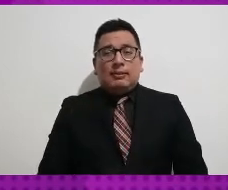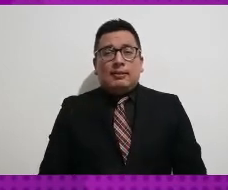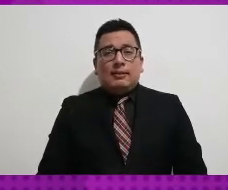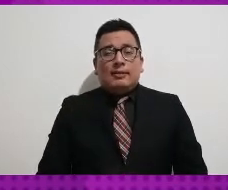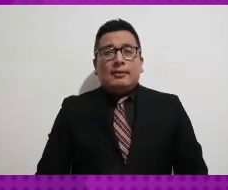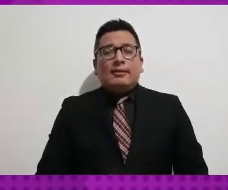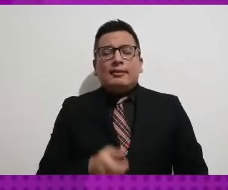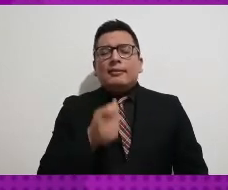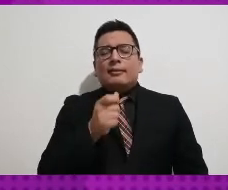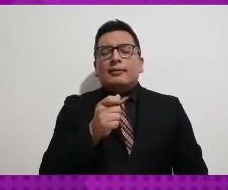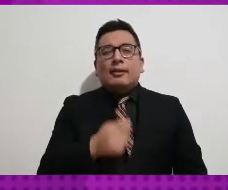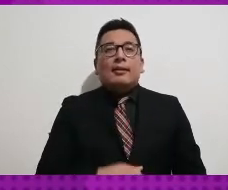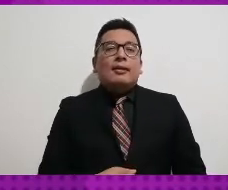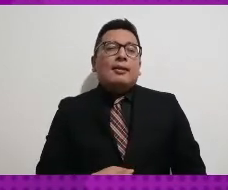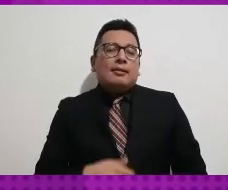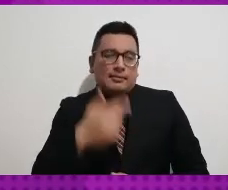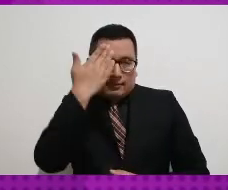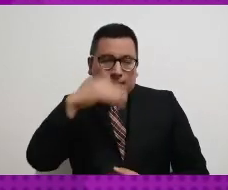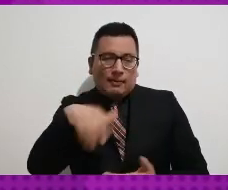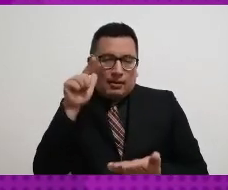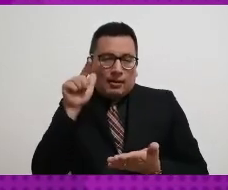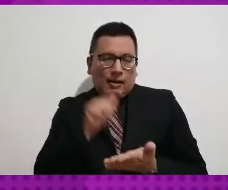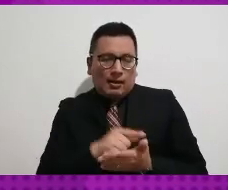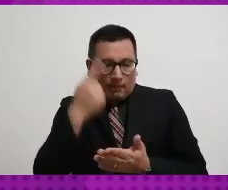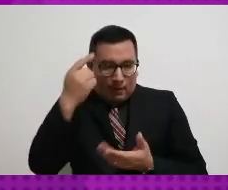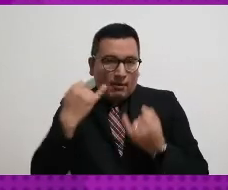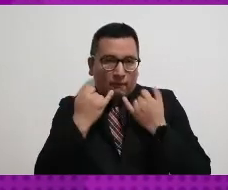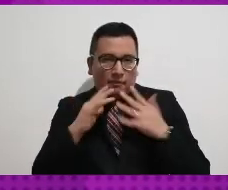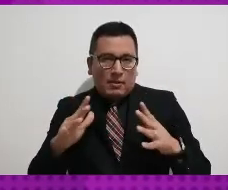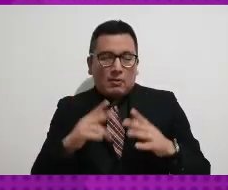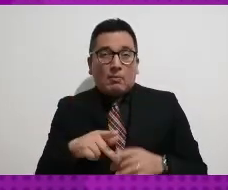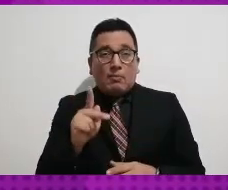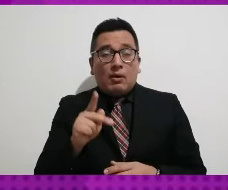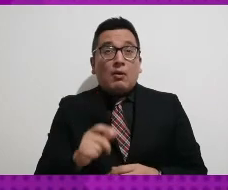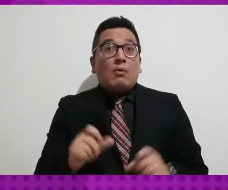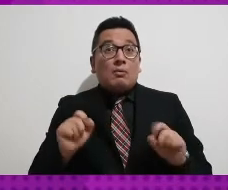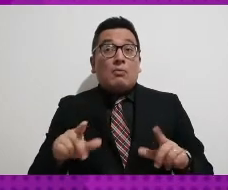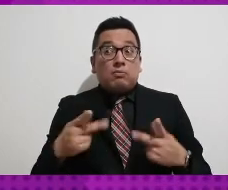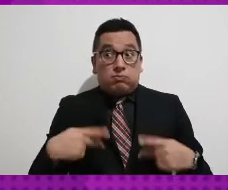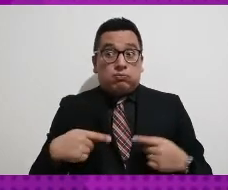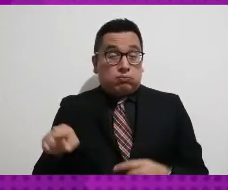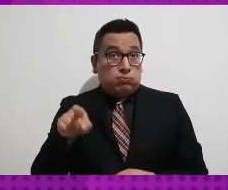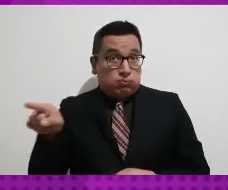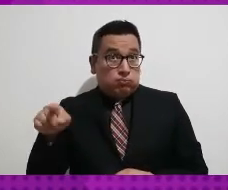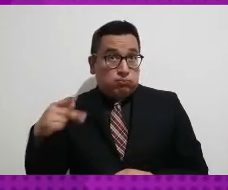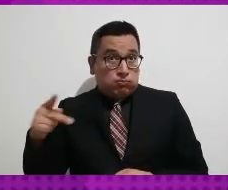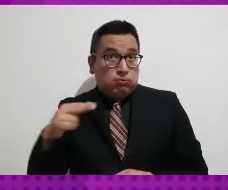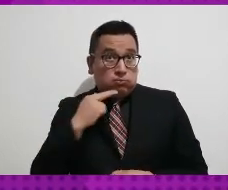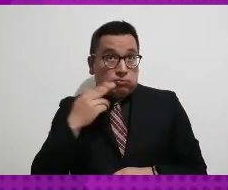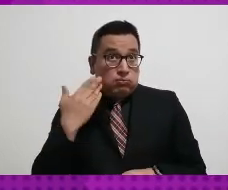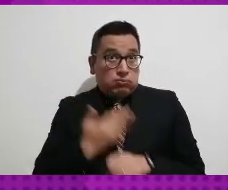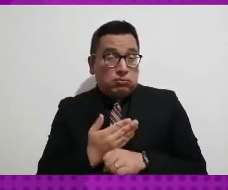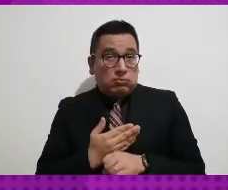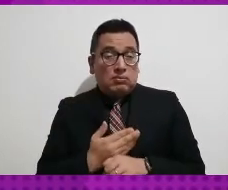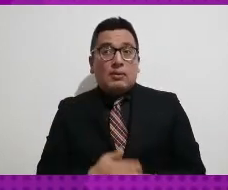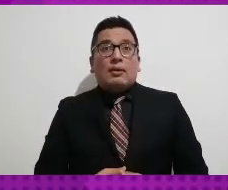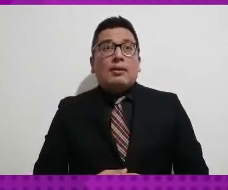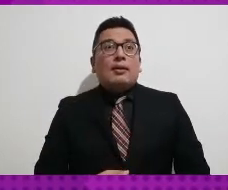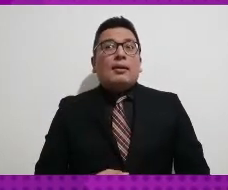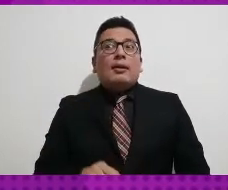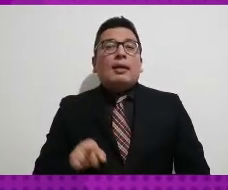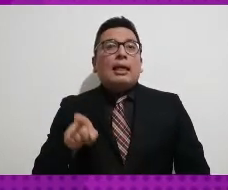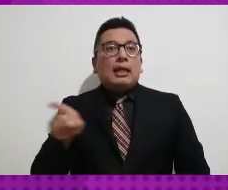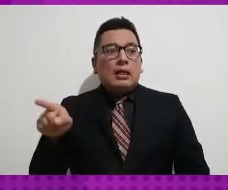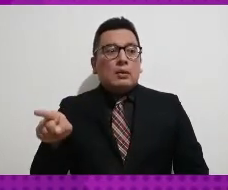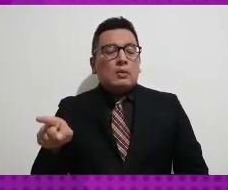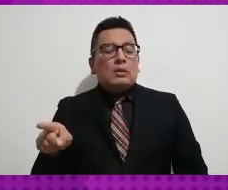General de Transparencia y Acceso a la Información Pública, pero es importante que los sujetos obligados quieran